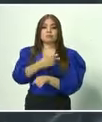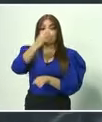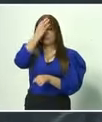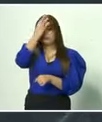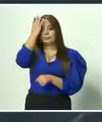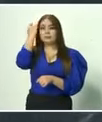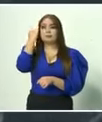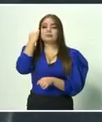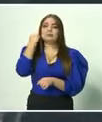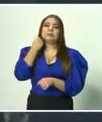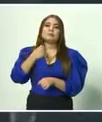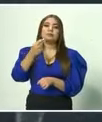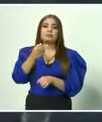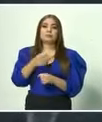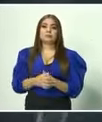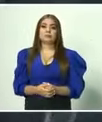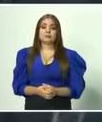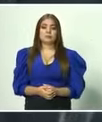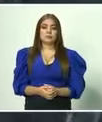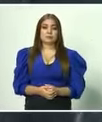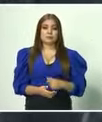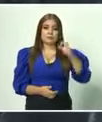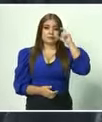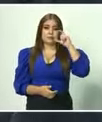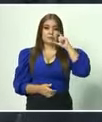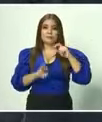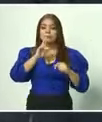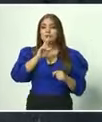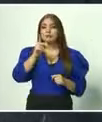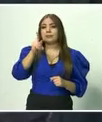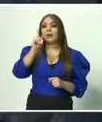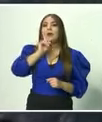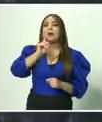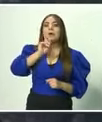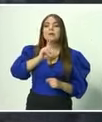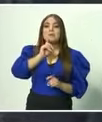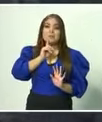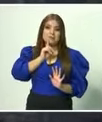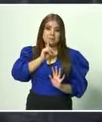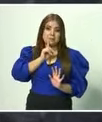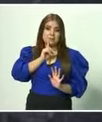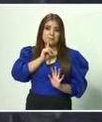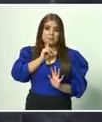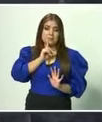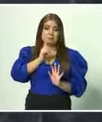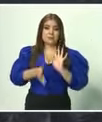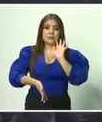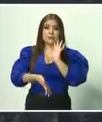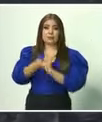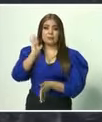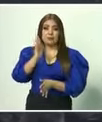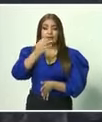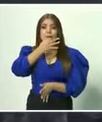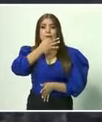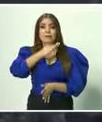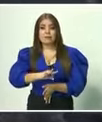elementos de bomberos ángel bueno la mujer se fue a eh a la fiesta